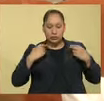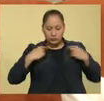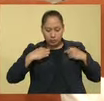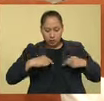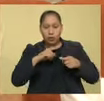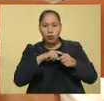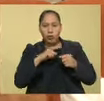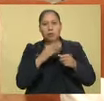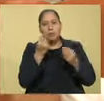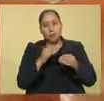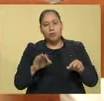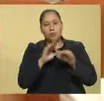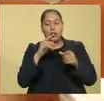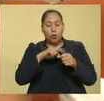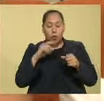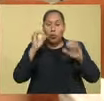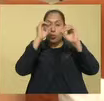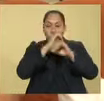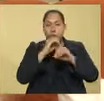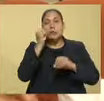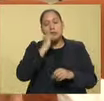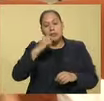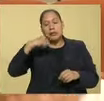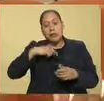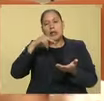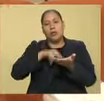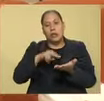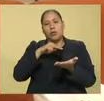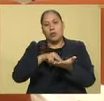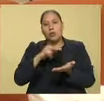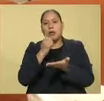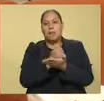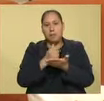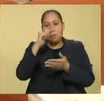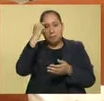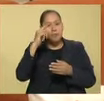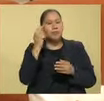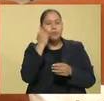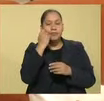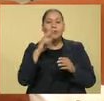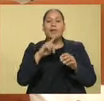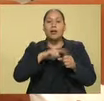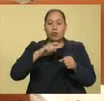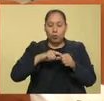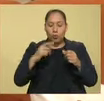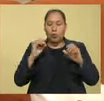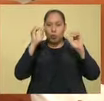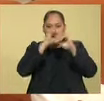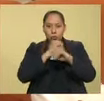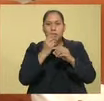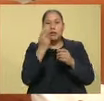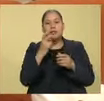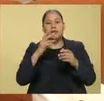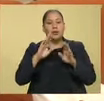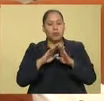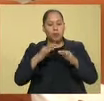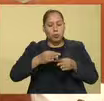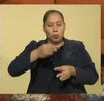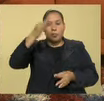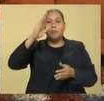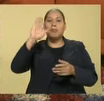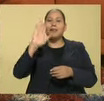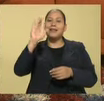colores oscuros, no es que siempre tengan que andar de negro ni de marino ni nada, pero bueno, los colores oscuros también como que alargan la